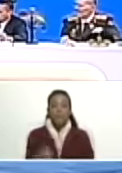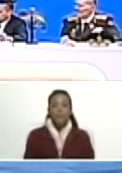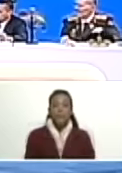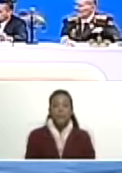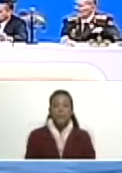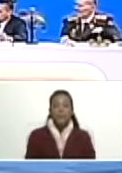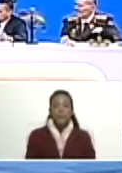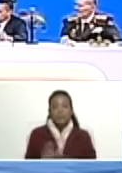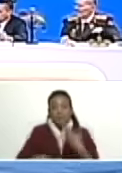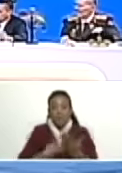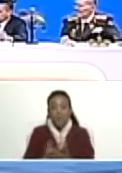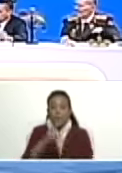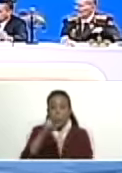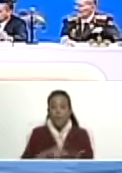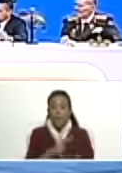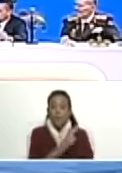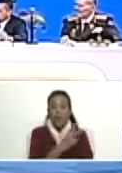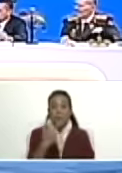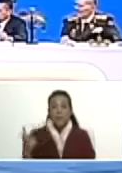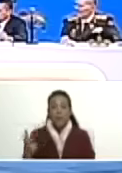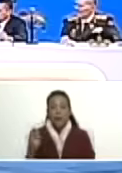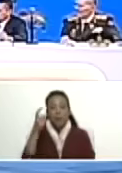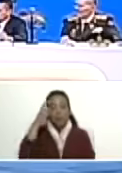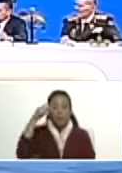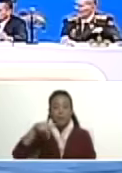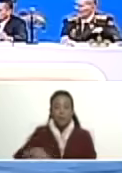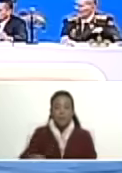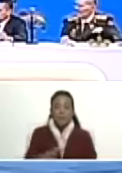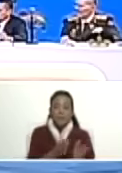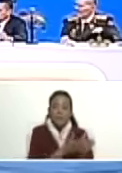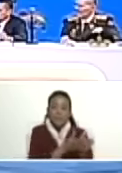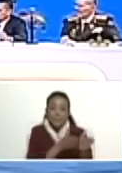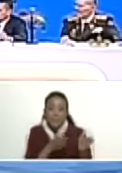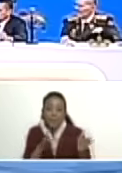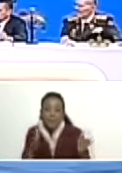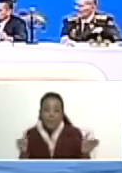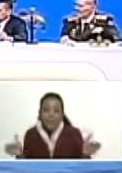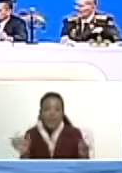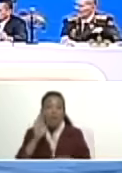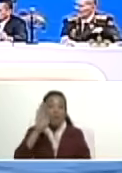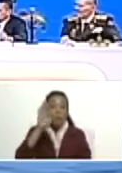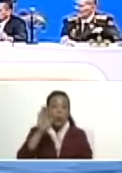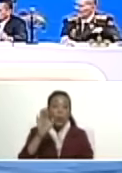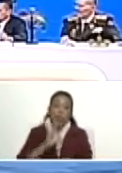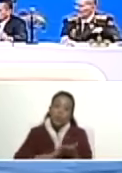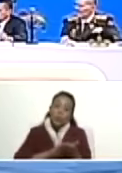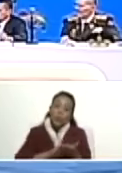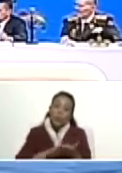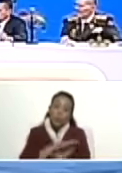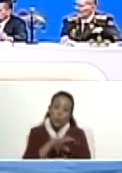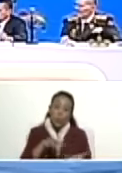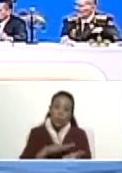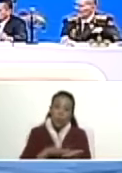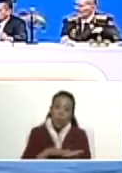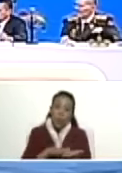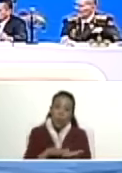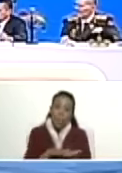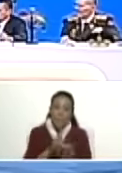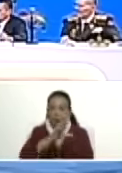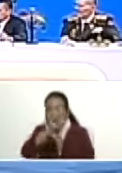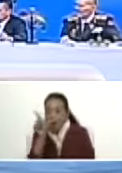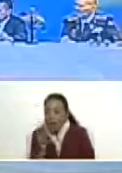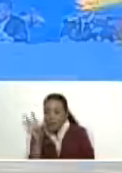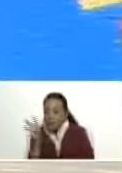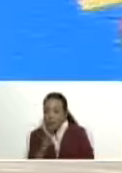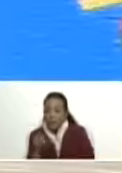días, hasta aquel día de un futuro que esto se resuelva, de